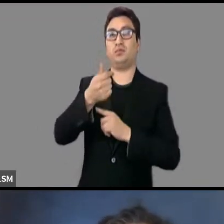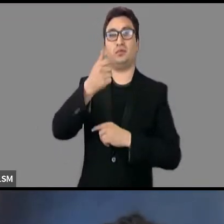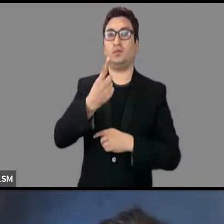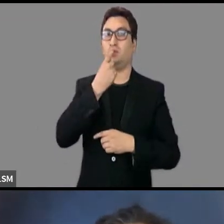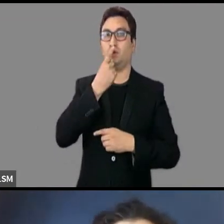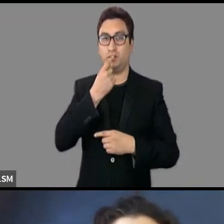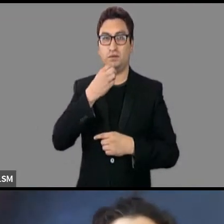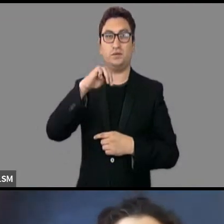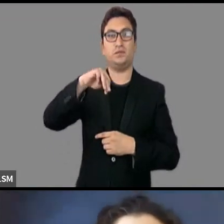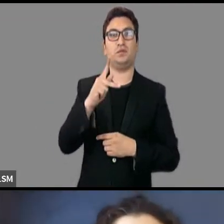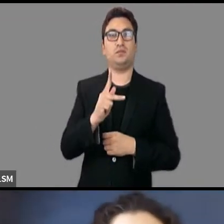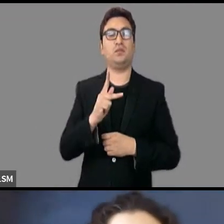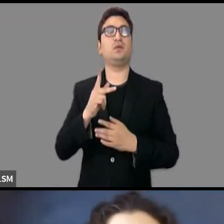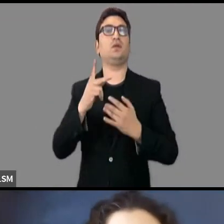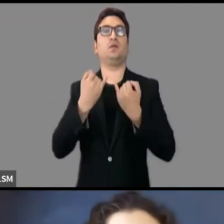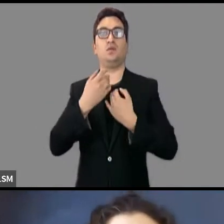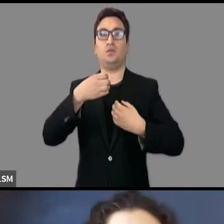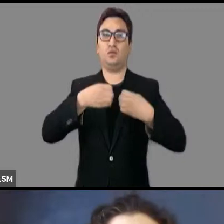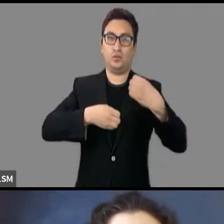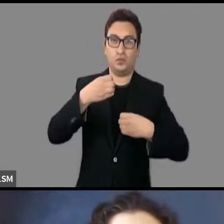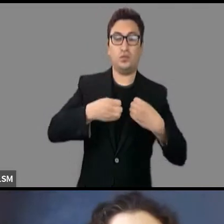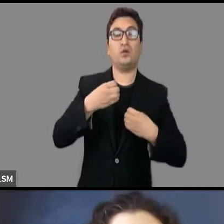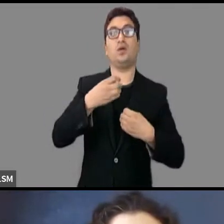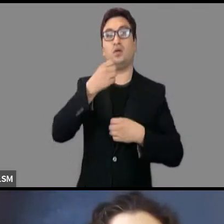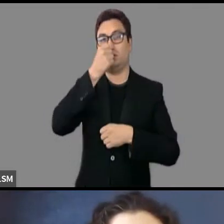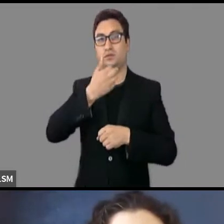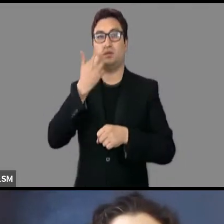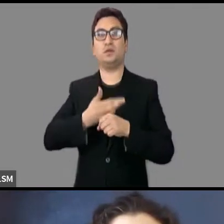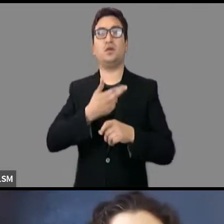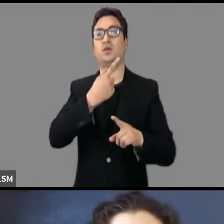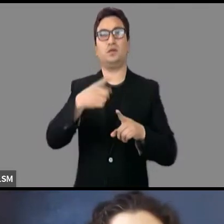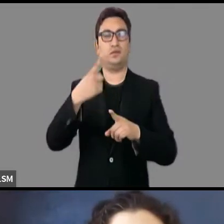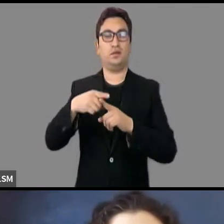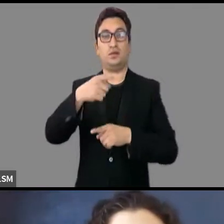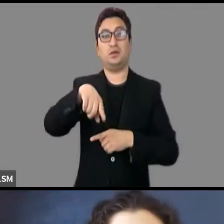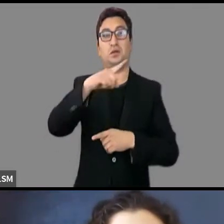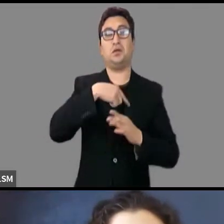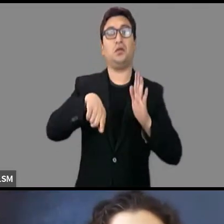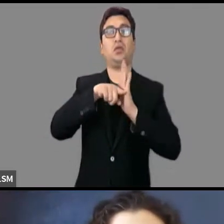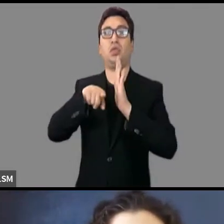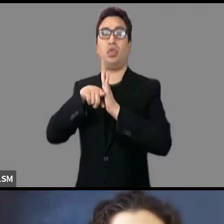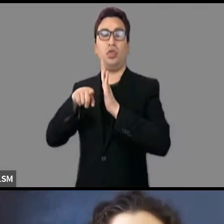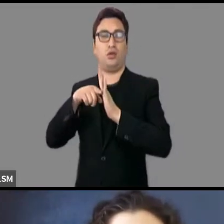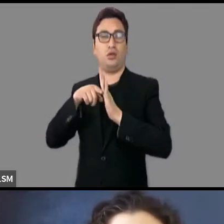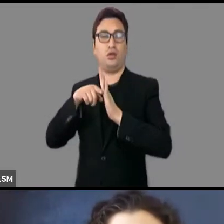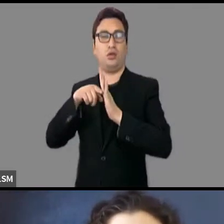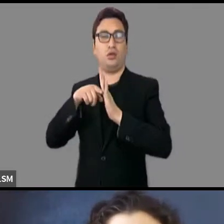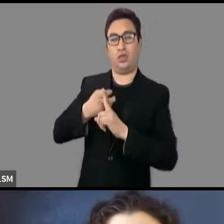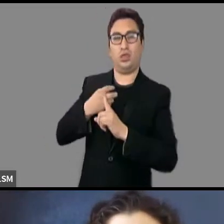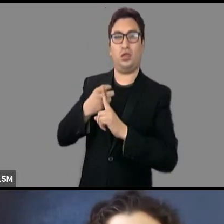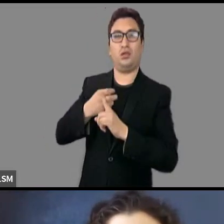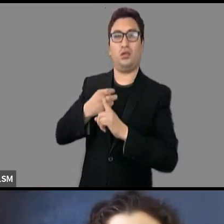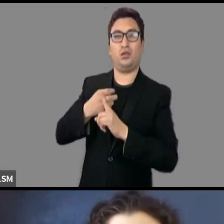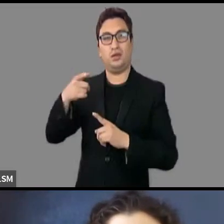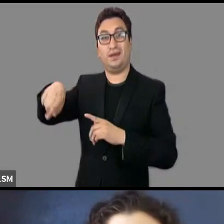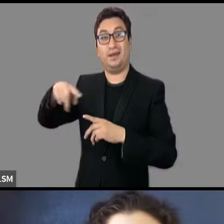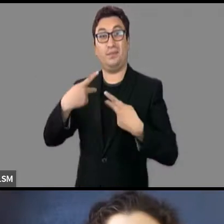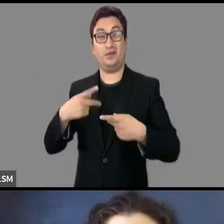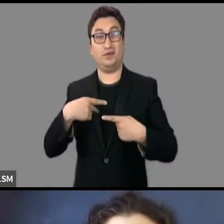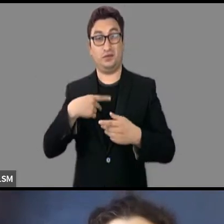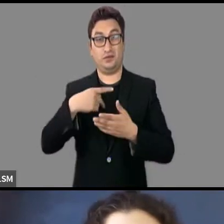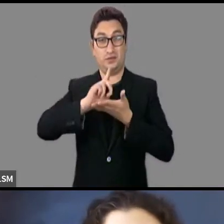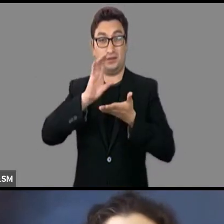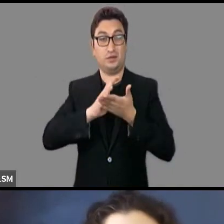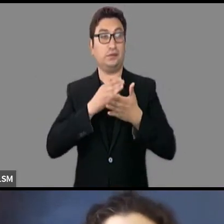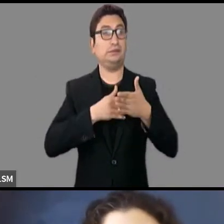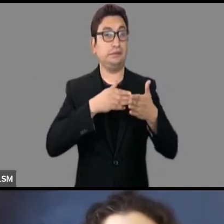los jueces, los secretarios, que hacen que la persona encuentre dificultades para desenvolverse